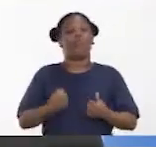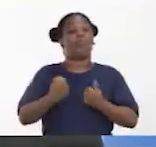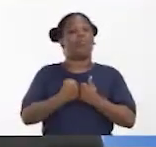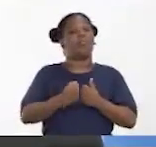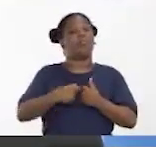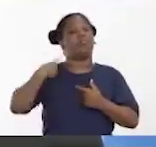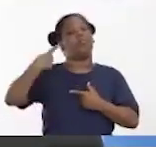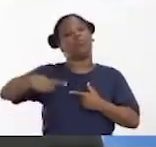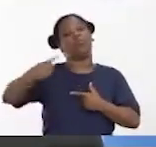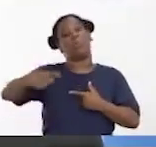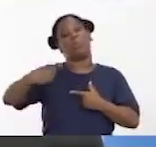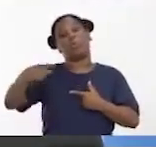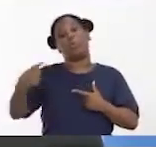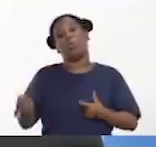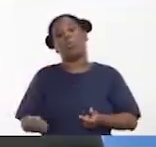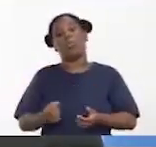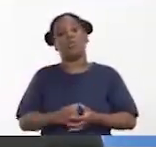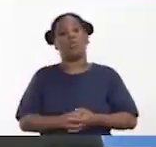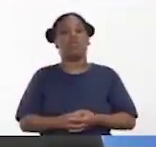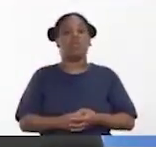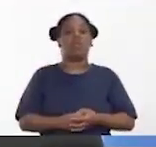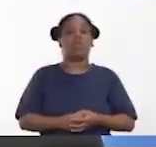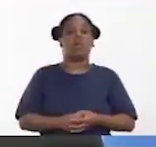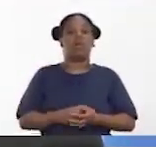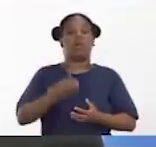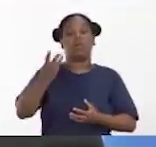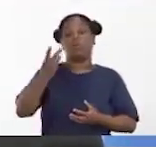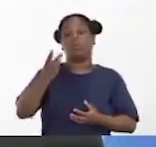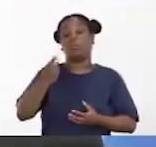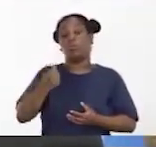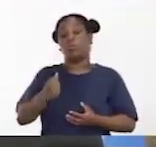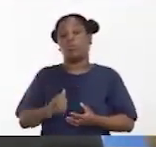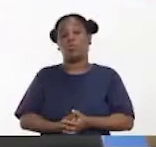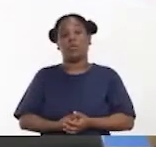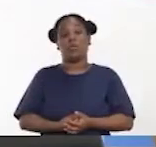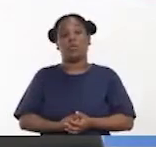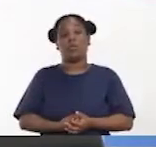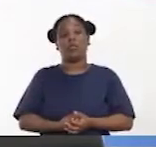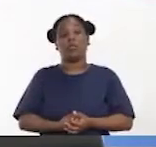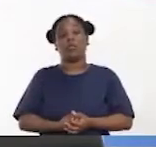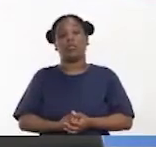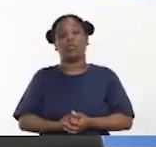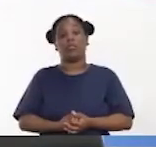nos enfrentamos todos los días a un determinado número